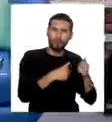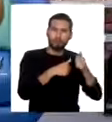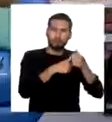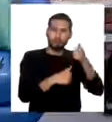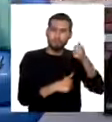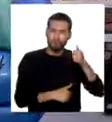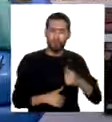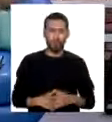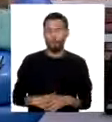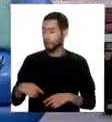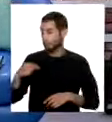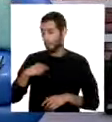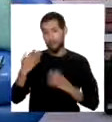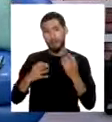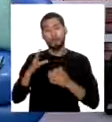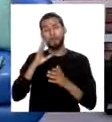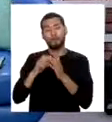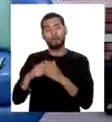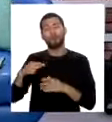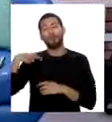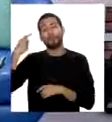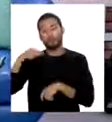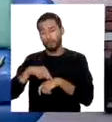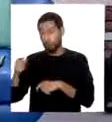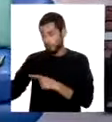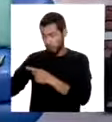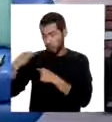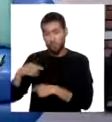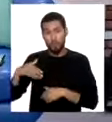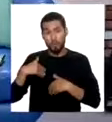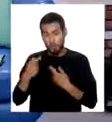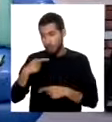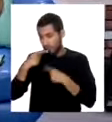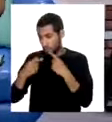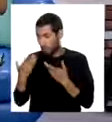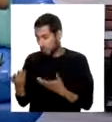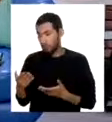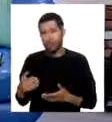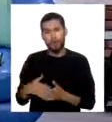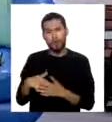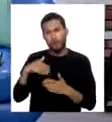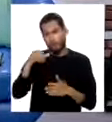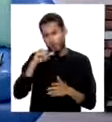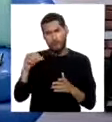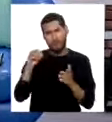repente voy a comprometer, de repente en otro momento podrías venir a seguirnos contando, porque pues, me imagino que hay